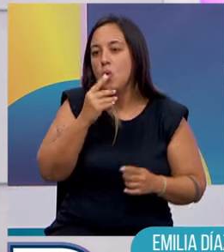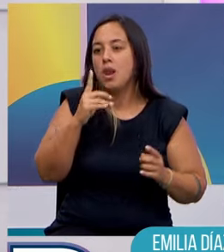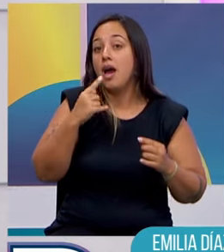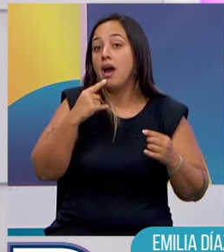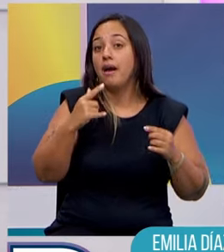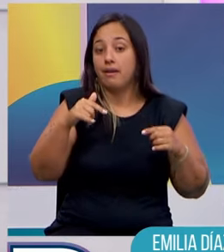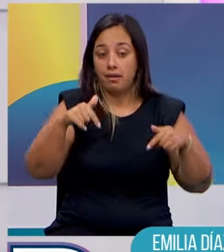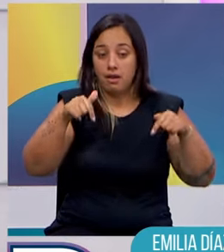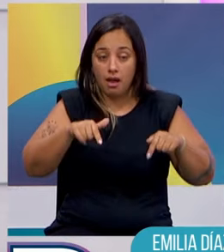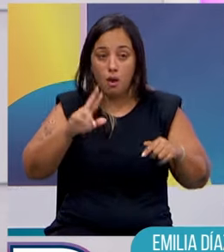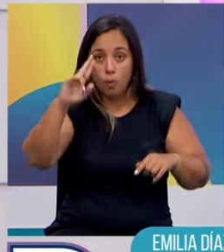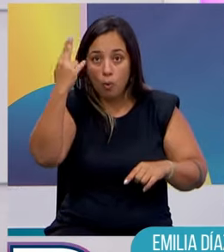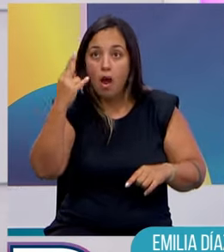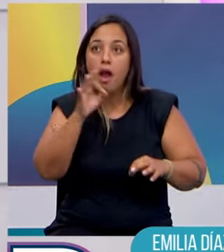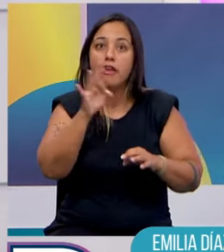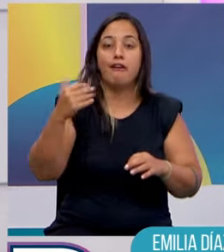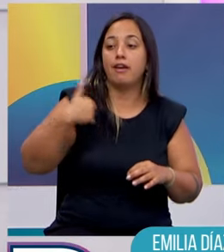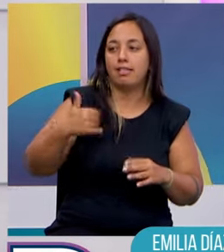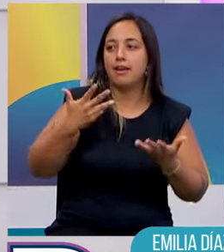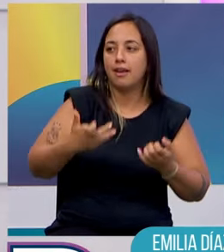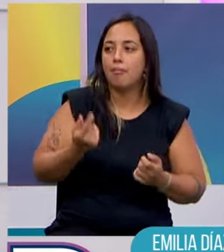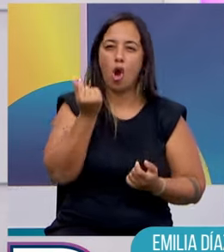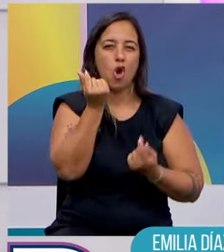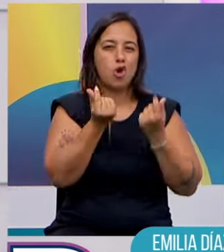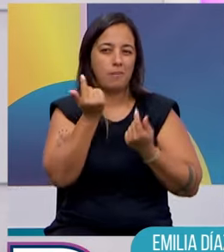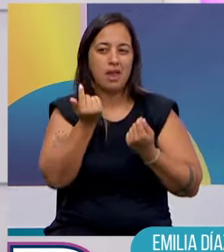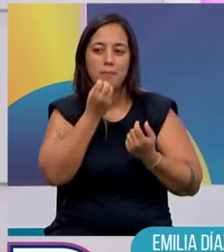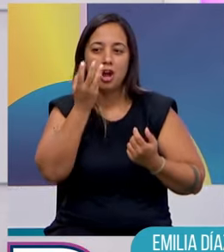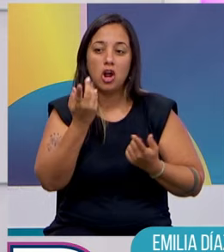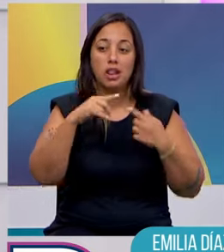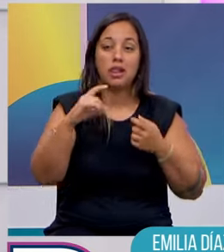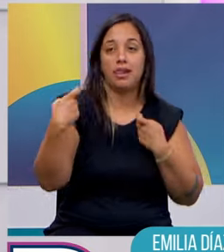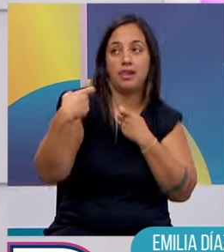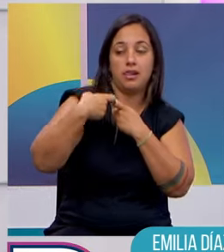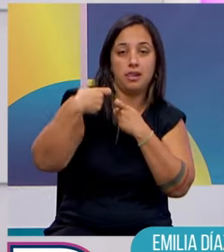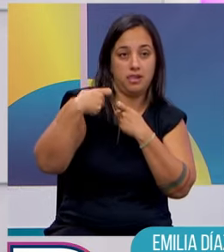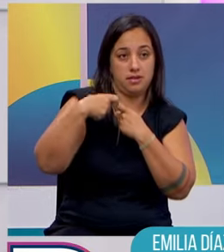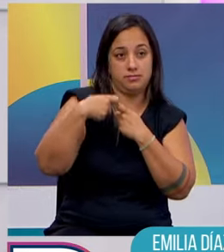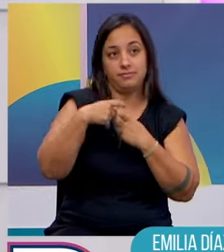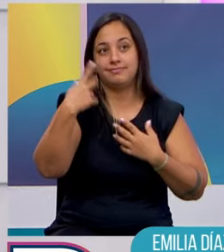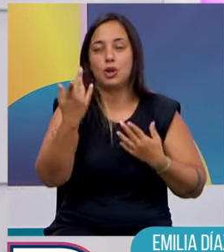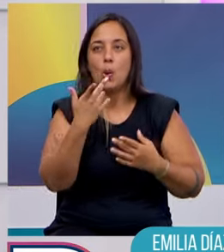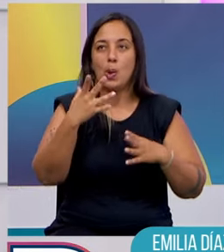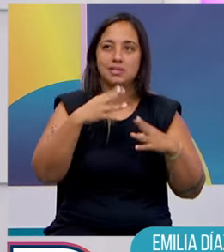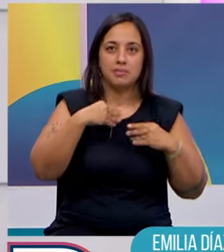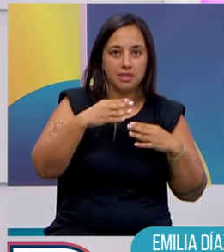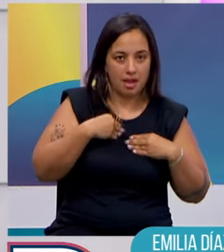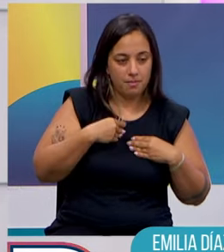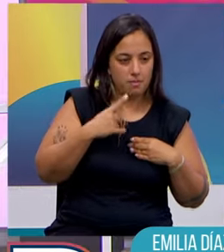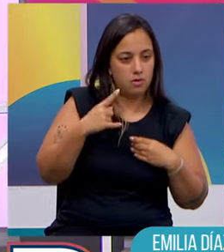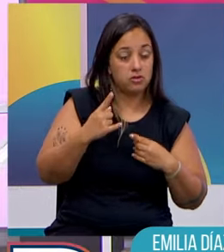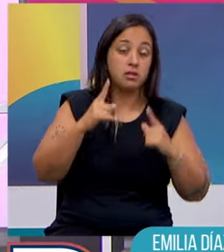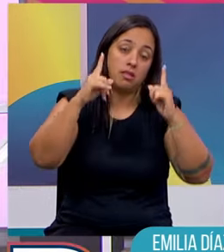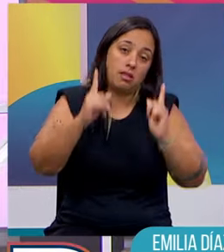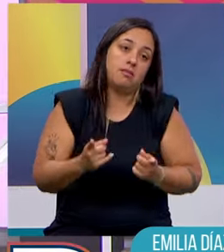uruguayos o argentinos que queremos crecer económicamente, nos asociamos con algunos sentires, pensares y éticas que son... Y la necesidad